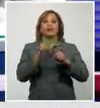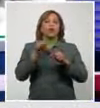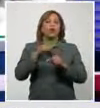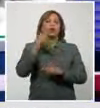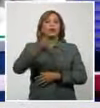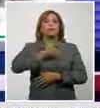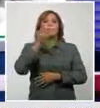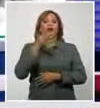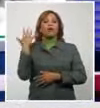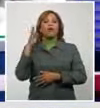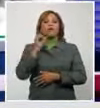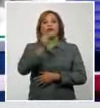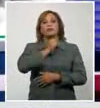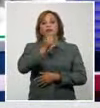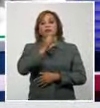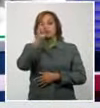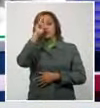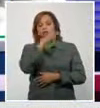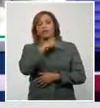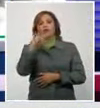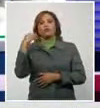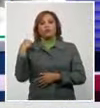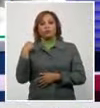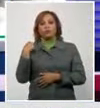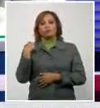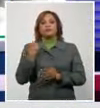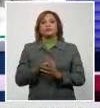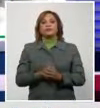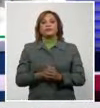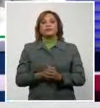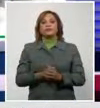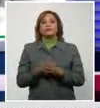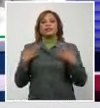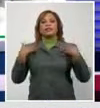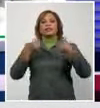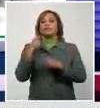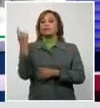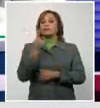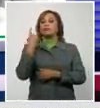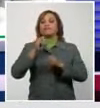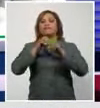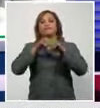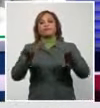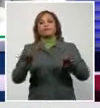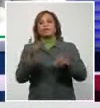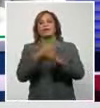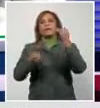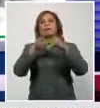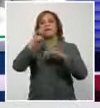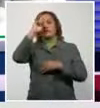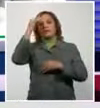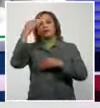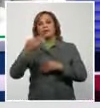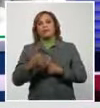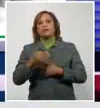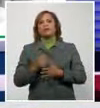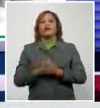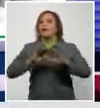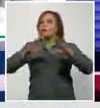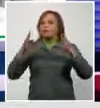en conferencia de prensa el doctor Francisco Durán García, director nacional de epidemiología del Ministerio de Salud Pública. Todas